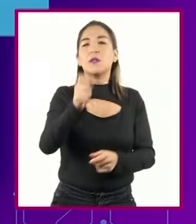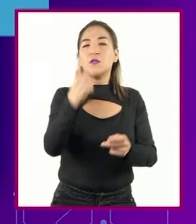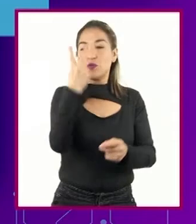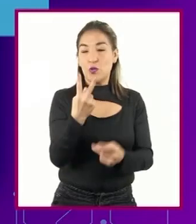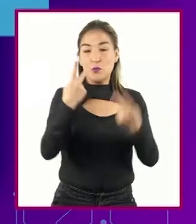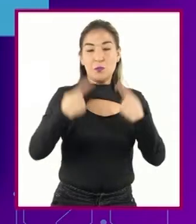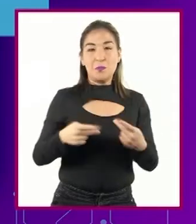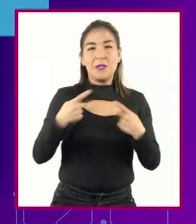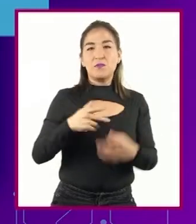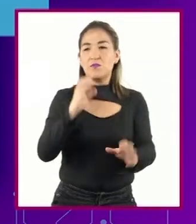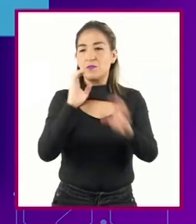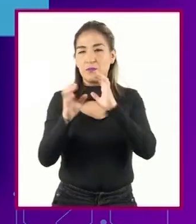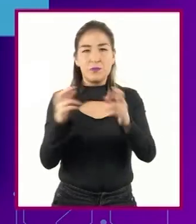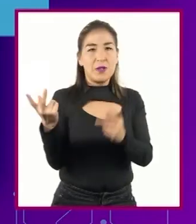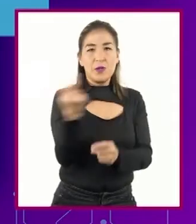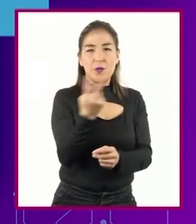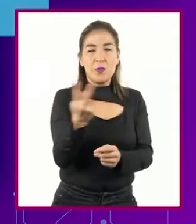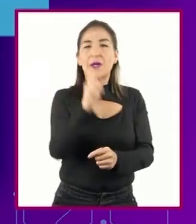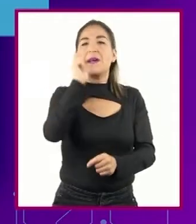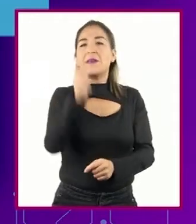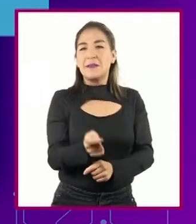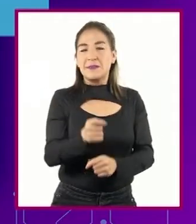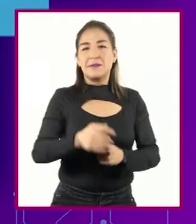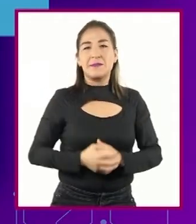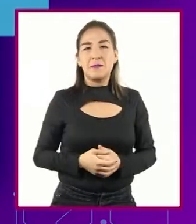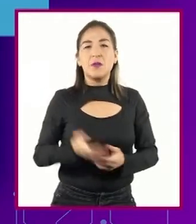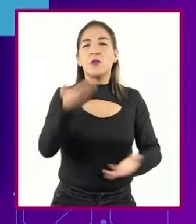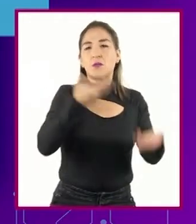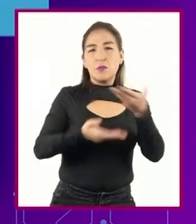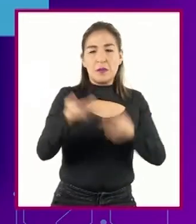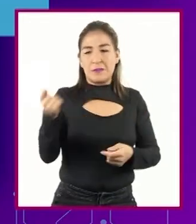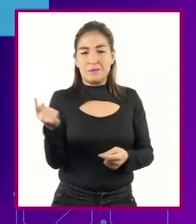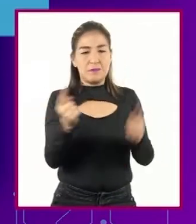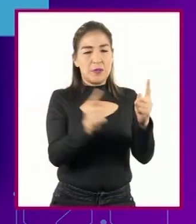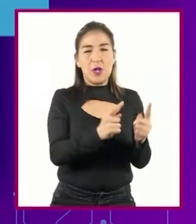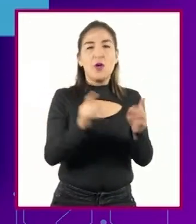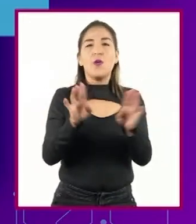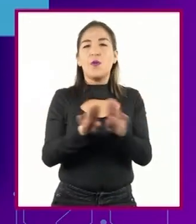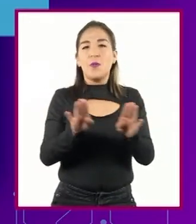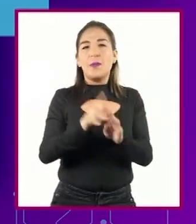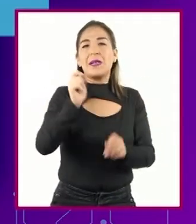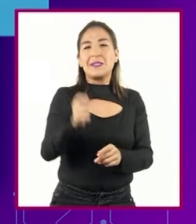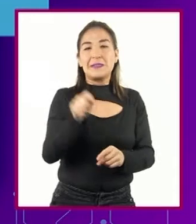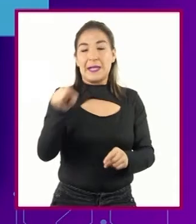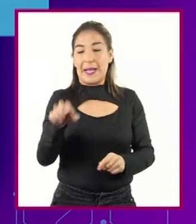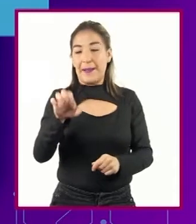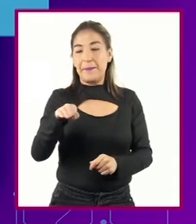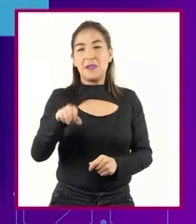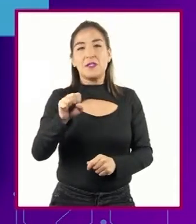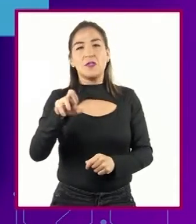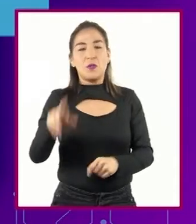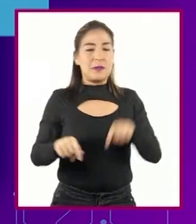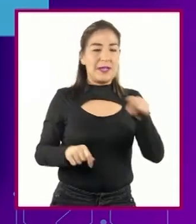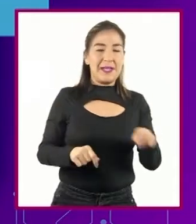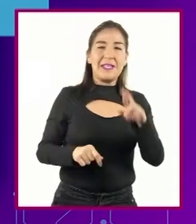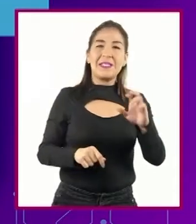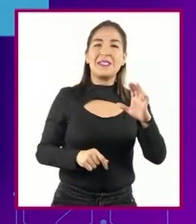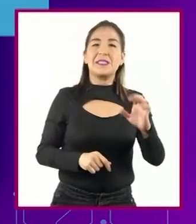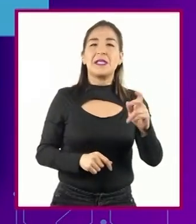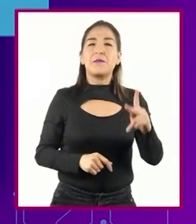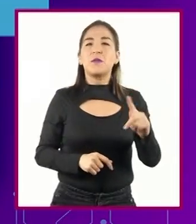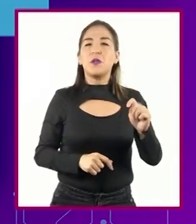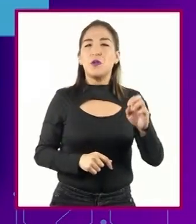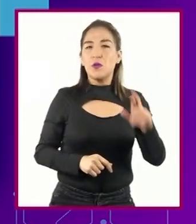dos personas que intercambian sus papeles de emisor y receptor de